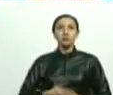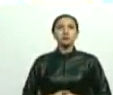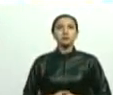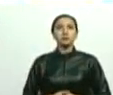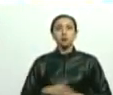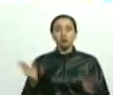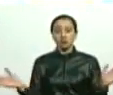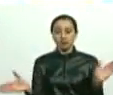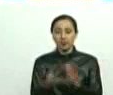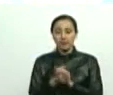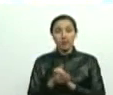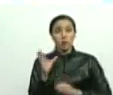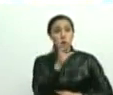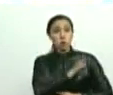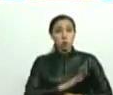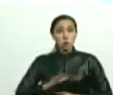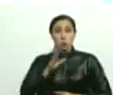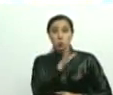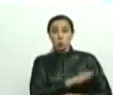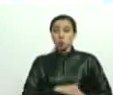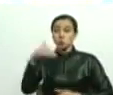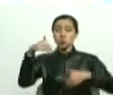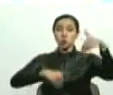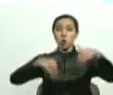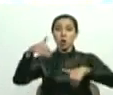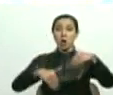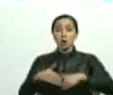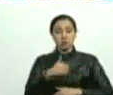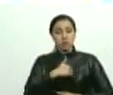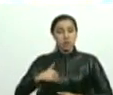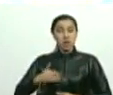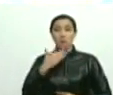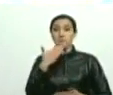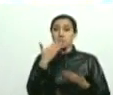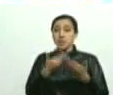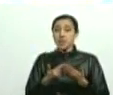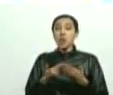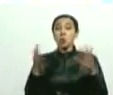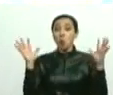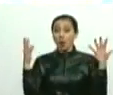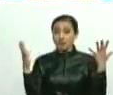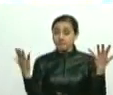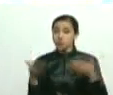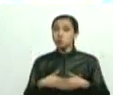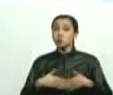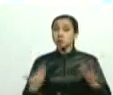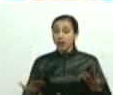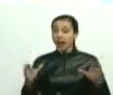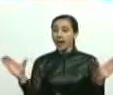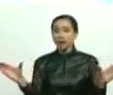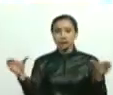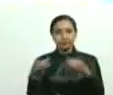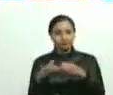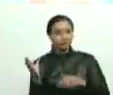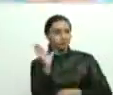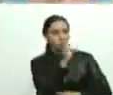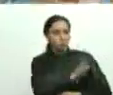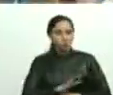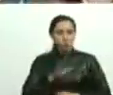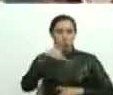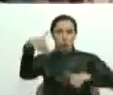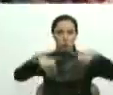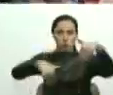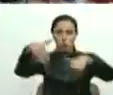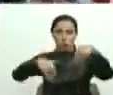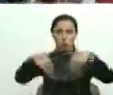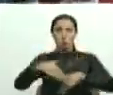compañeros de la Comisión Electoral, yo quiero pedir un aplauso para esta comisión electoral